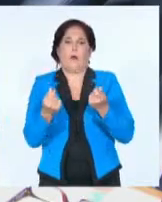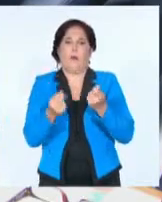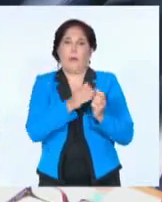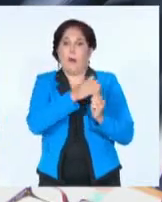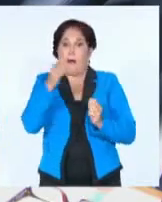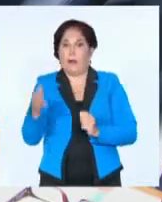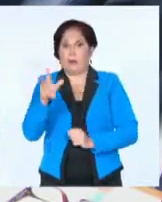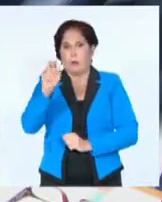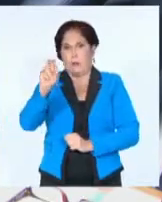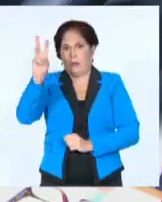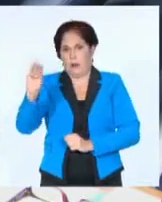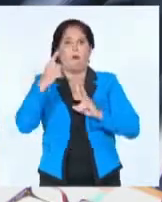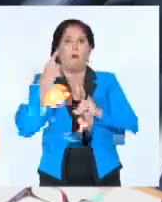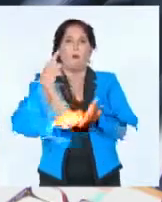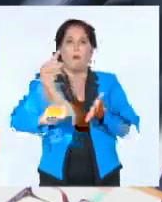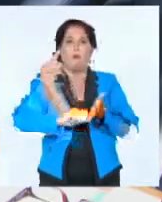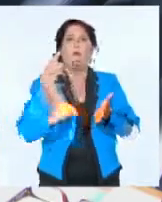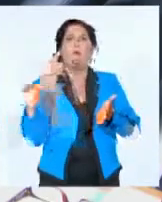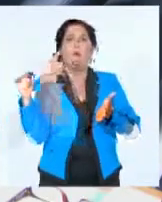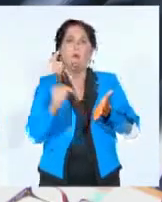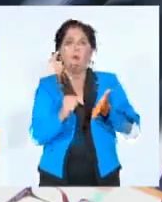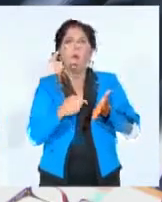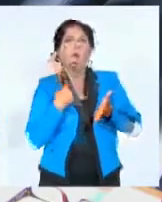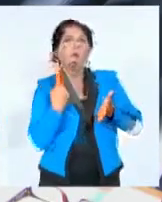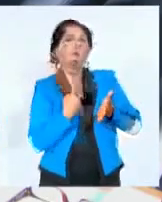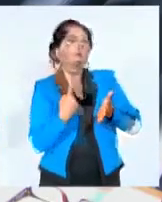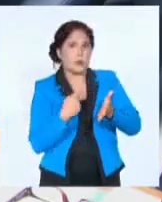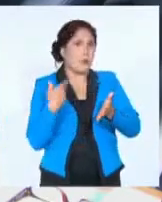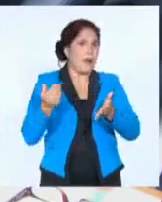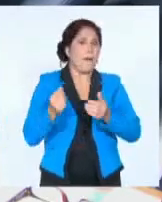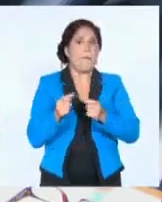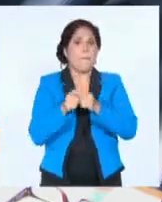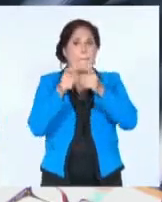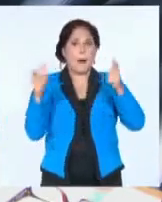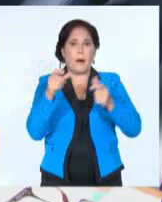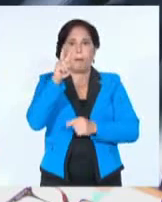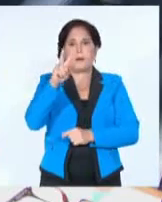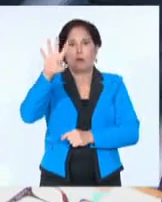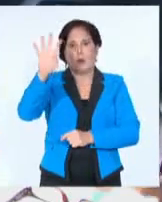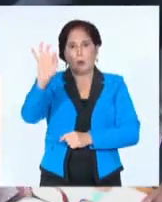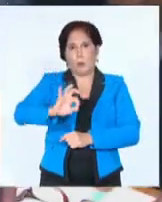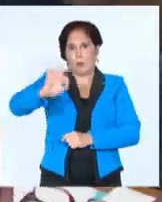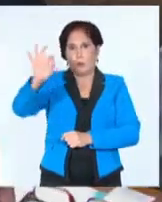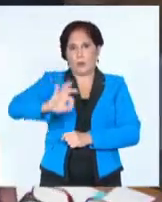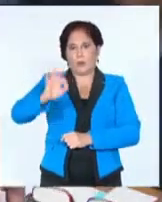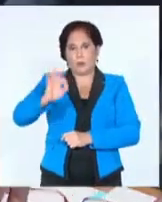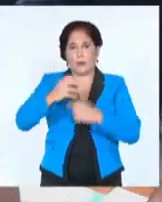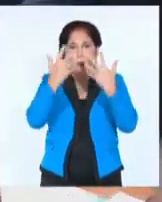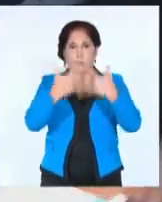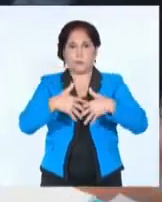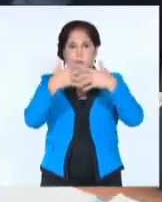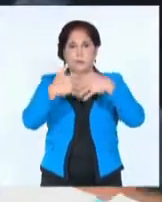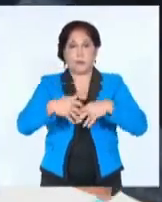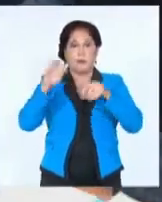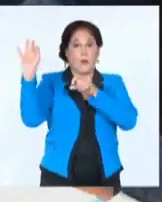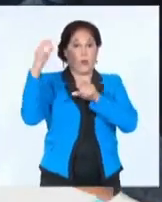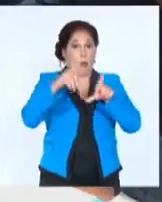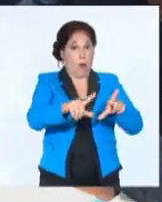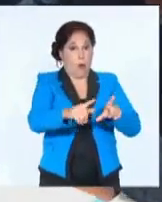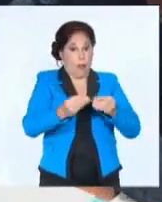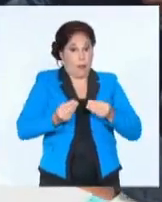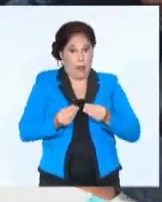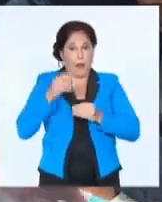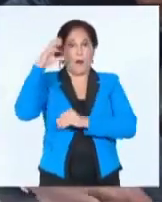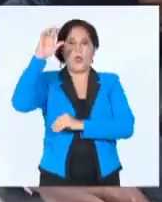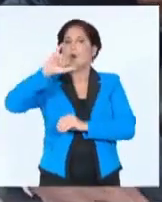2030. En ese marco nos hemos fijado la meta de incrementar hasta un 24% la generación de electricidad sobre la base de fuentes